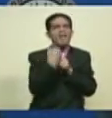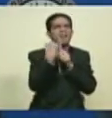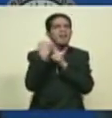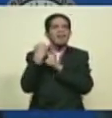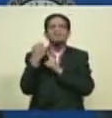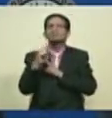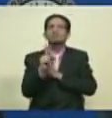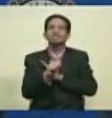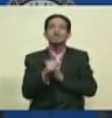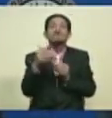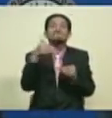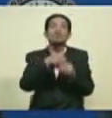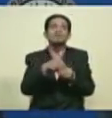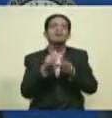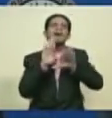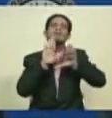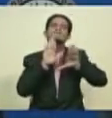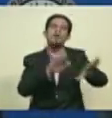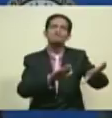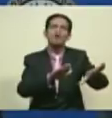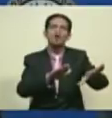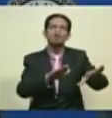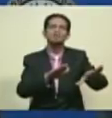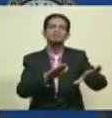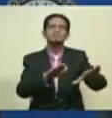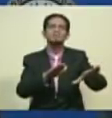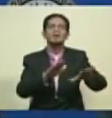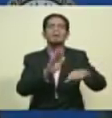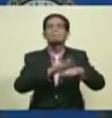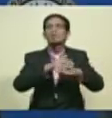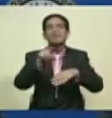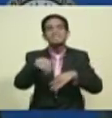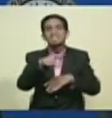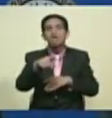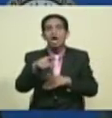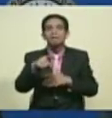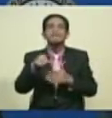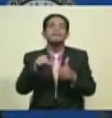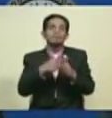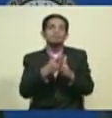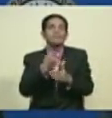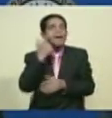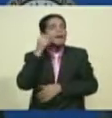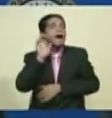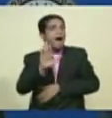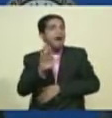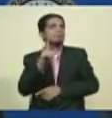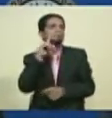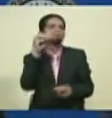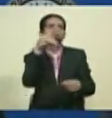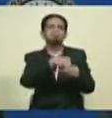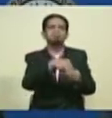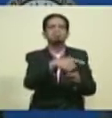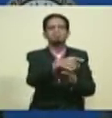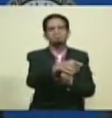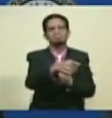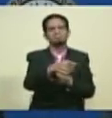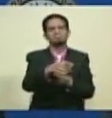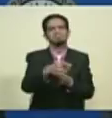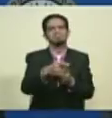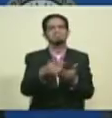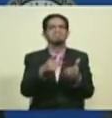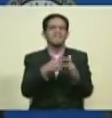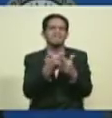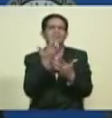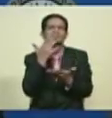votaran a favor todos de la resolución, porque si no se ponían en contra nada más y nada menos que al comandante en jefe de los ejércitos